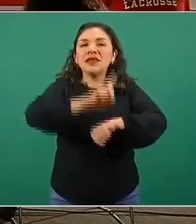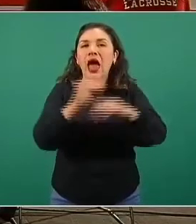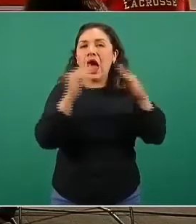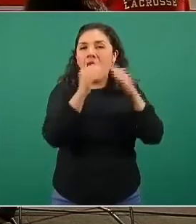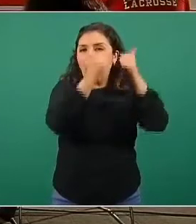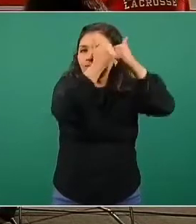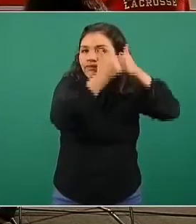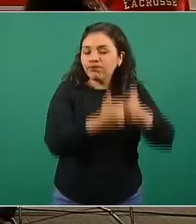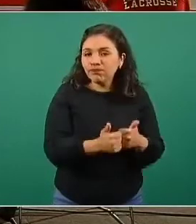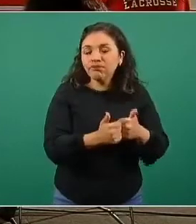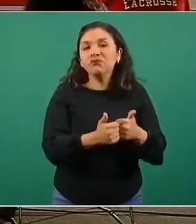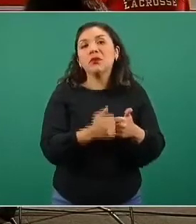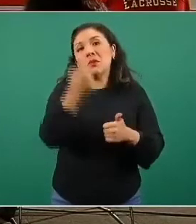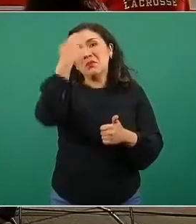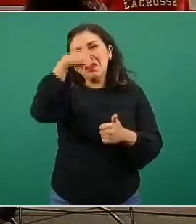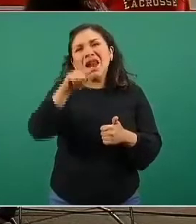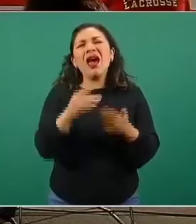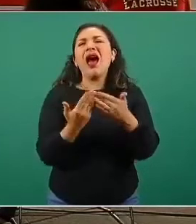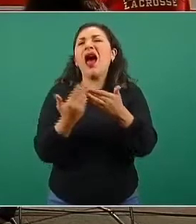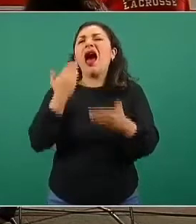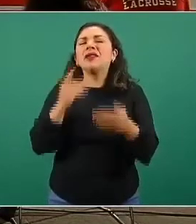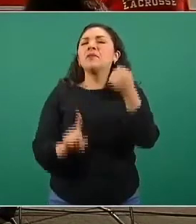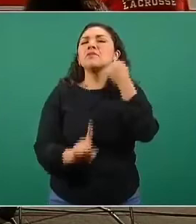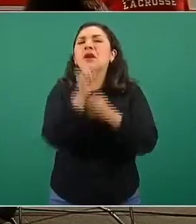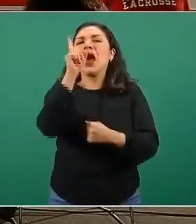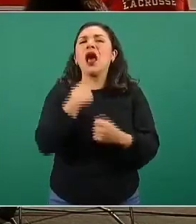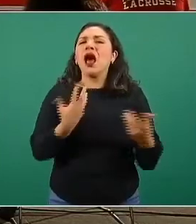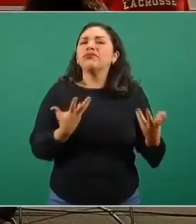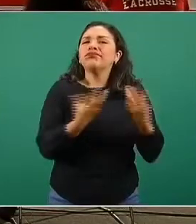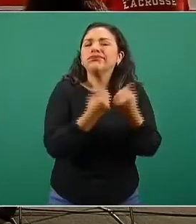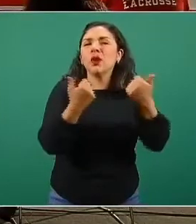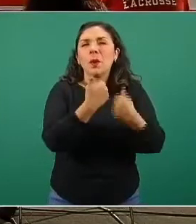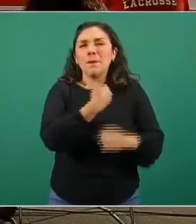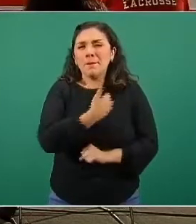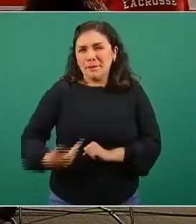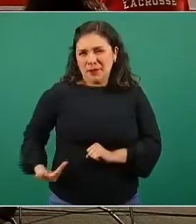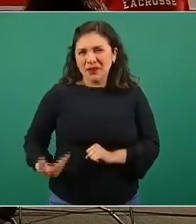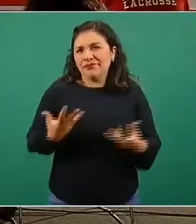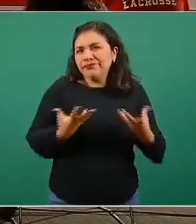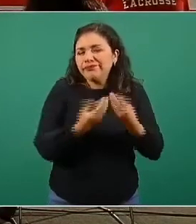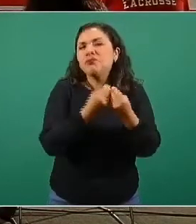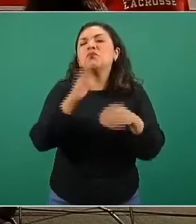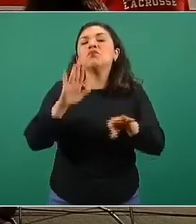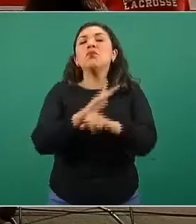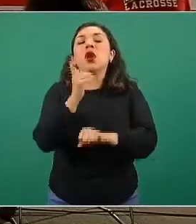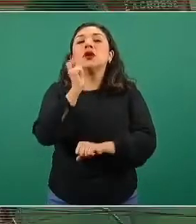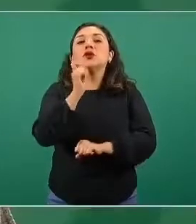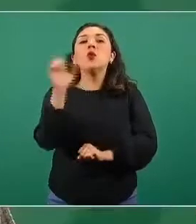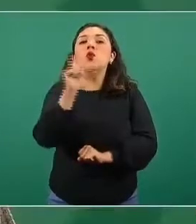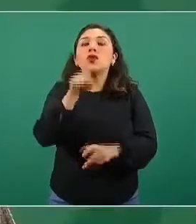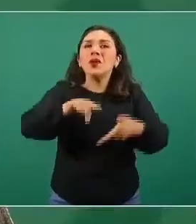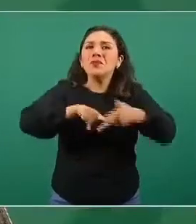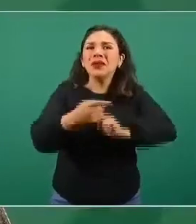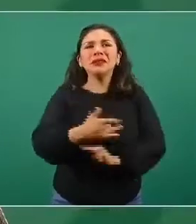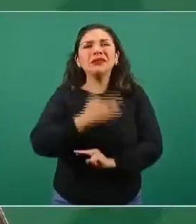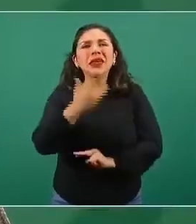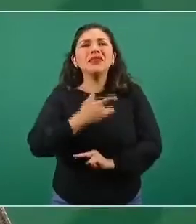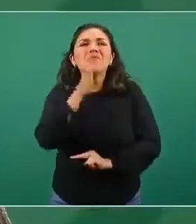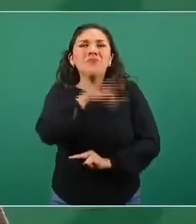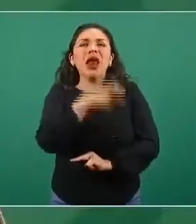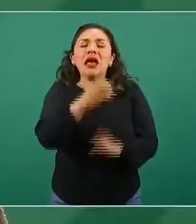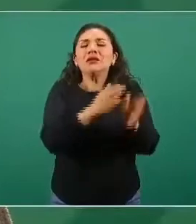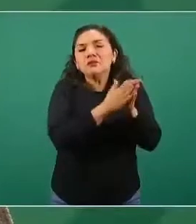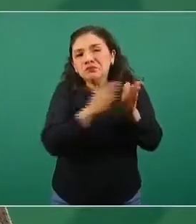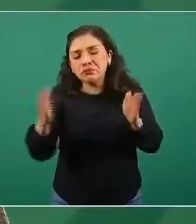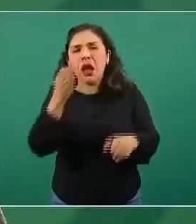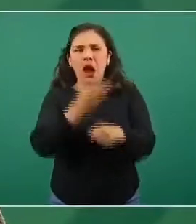confinamiento, quienes tuvimos exposición directa al presidente, dada su fecha de inicio de síntomas. Aquí aprovecho para